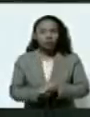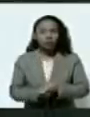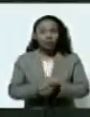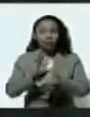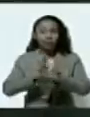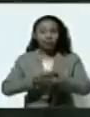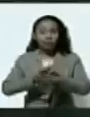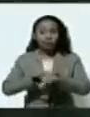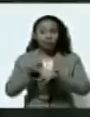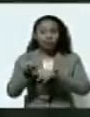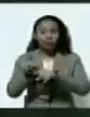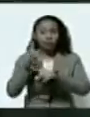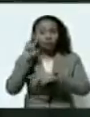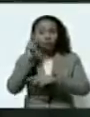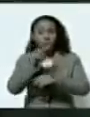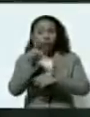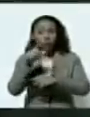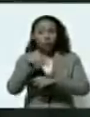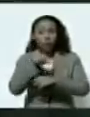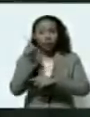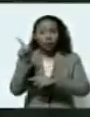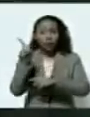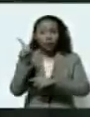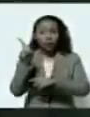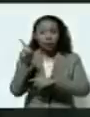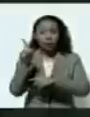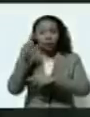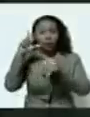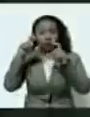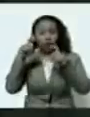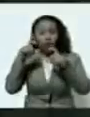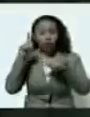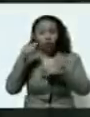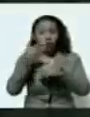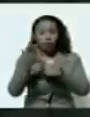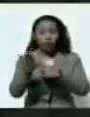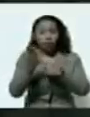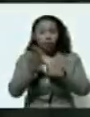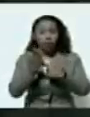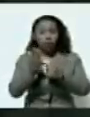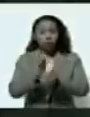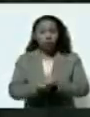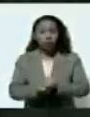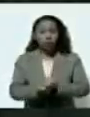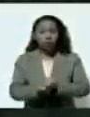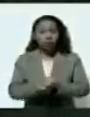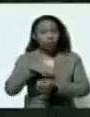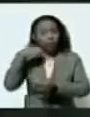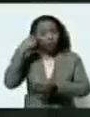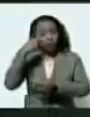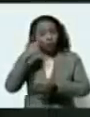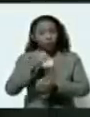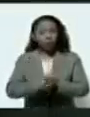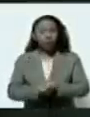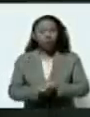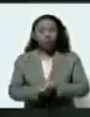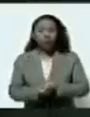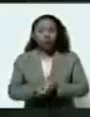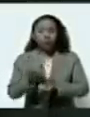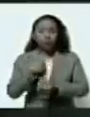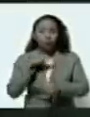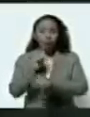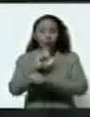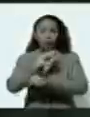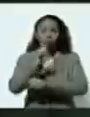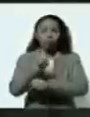Precisamente observando todas estas escenas y estas fotografías que usted nos ha mostrado. Y videos. Y videos. Le pregunto,